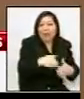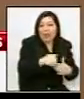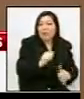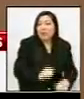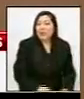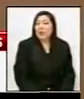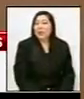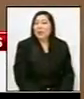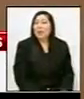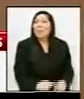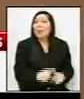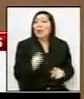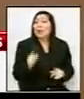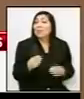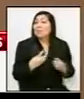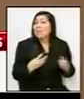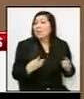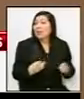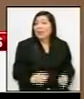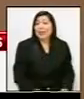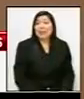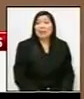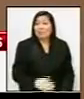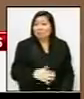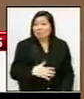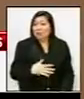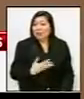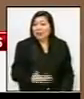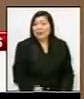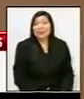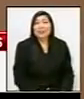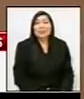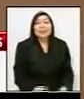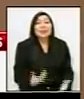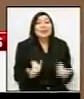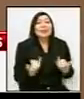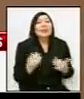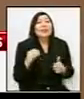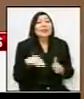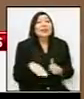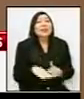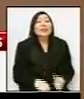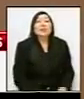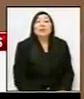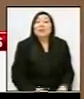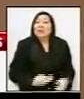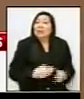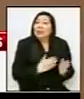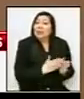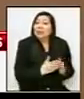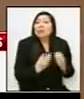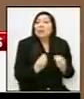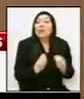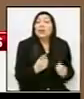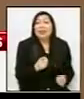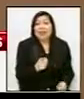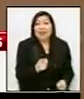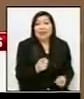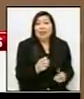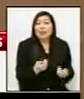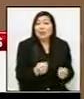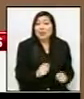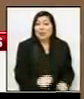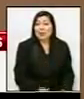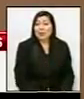favor, porque si es materialmente imposible, bajo esta propuesta, promover una destitución porque este señor está